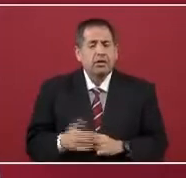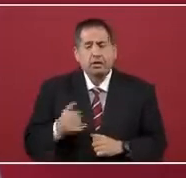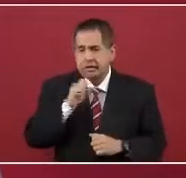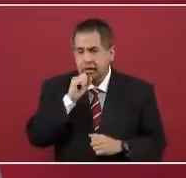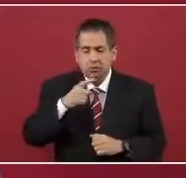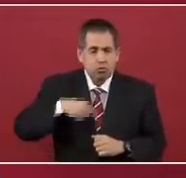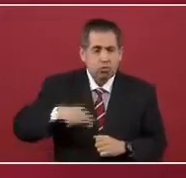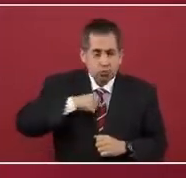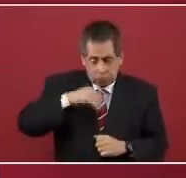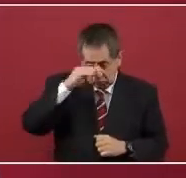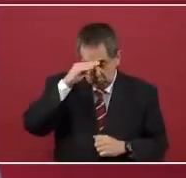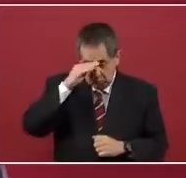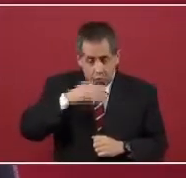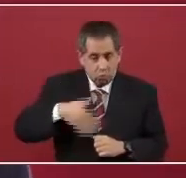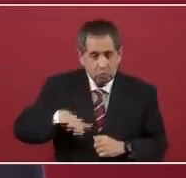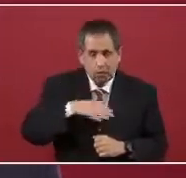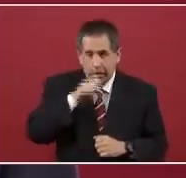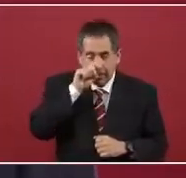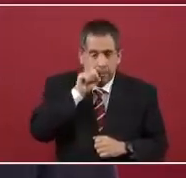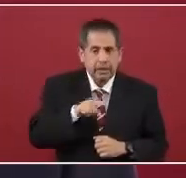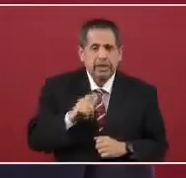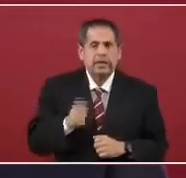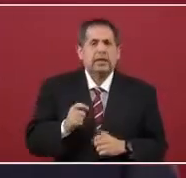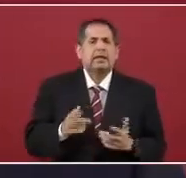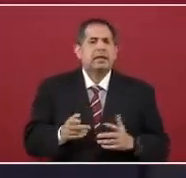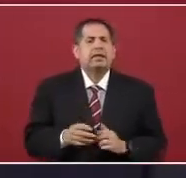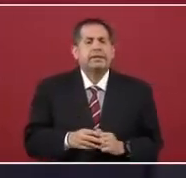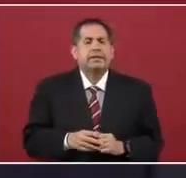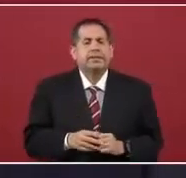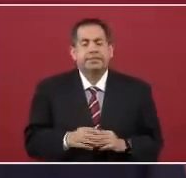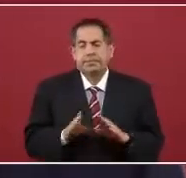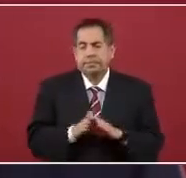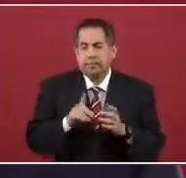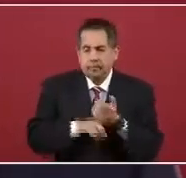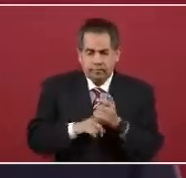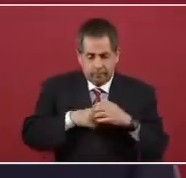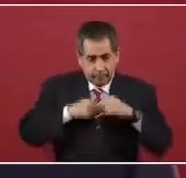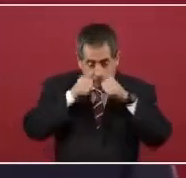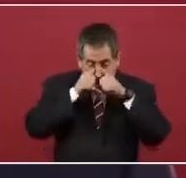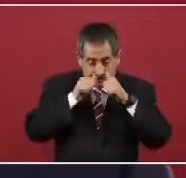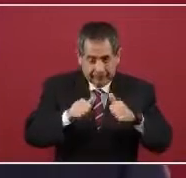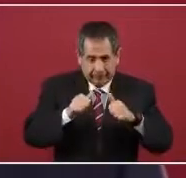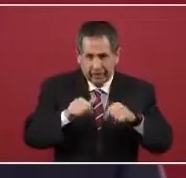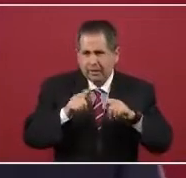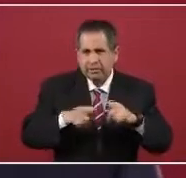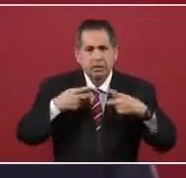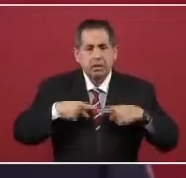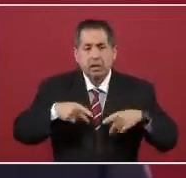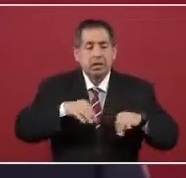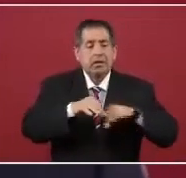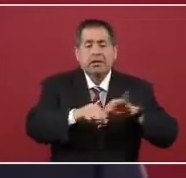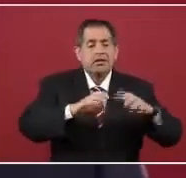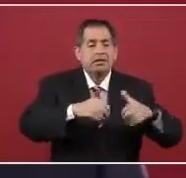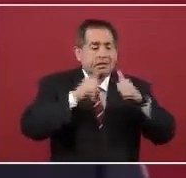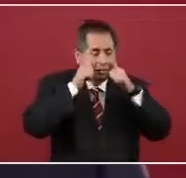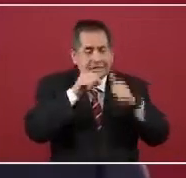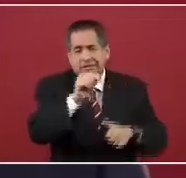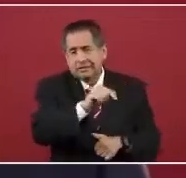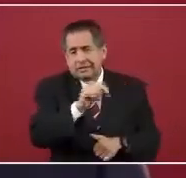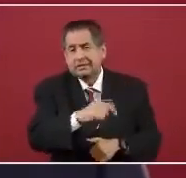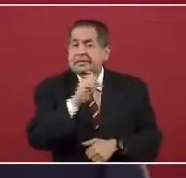Estamos buscando también que sean atendidos los trabajadores y sean atendidos